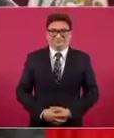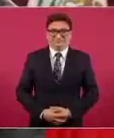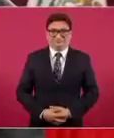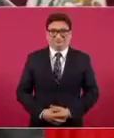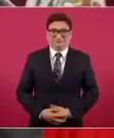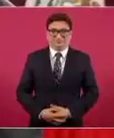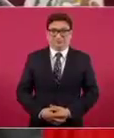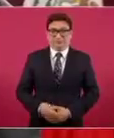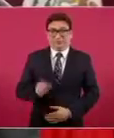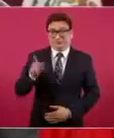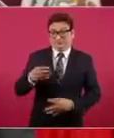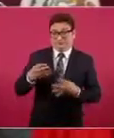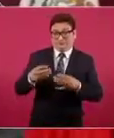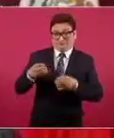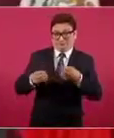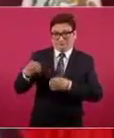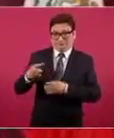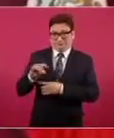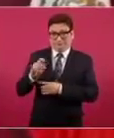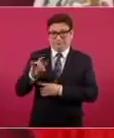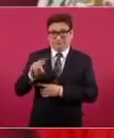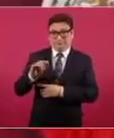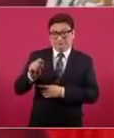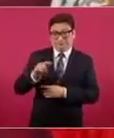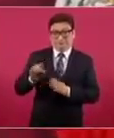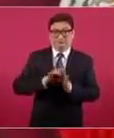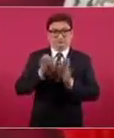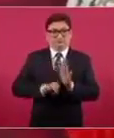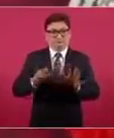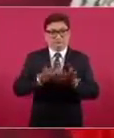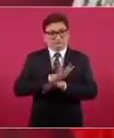el juez Montielito, cambia de ejemplo.